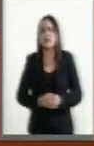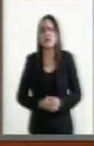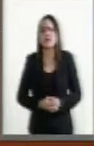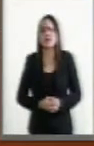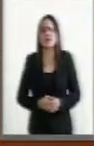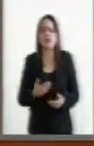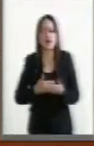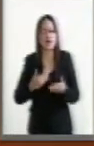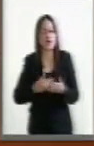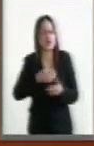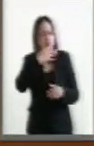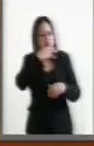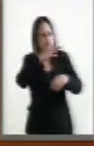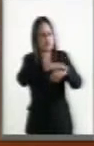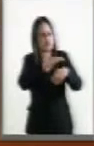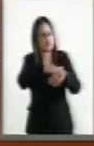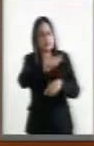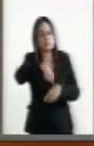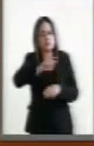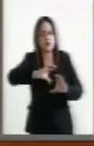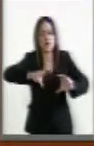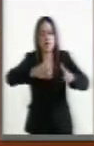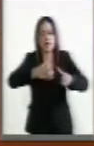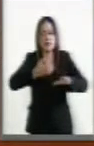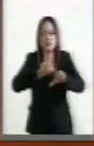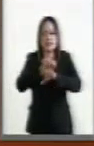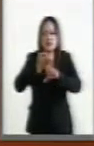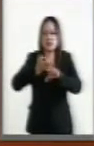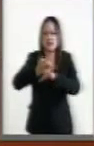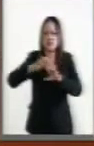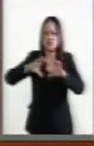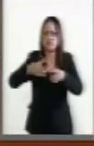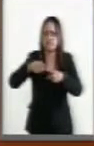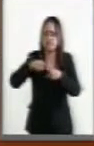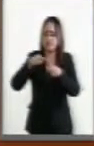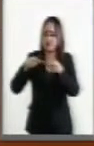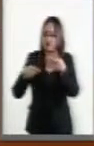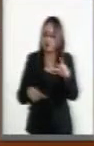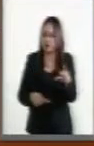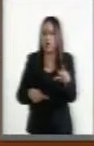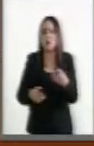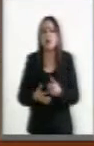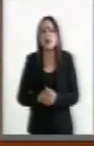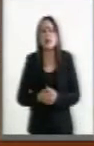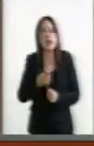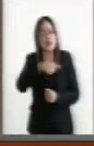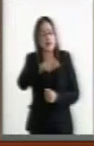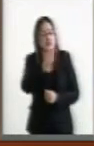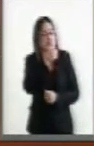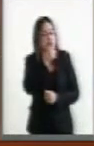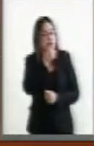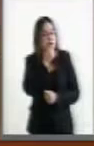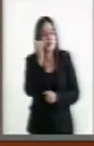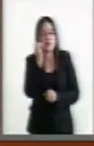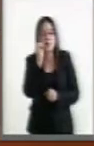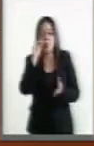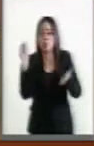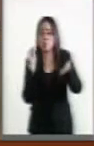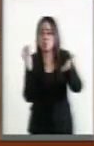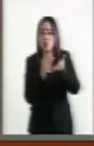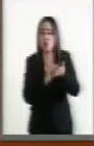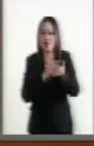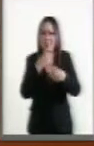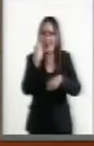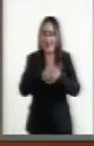hoy exhortamos a los congresos de las entidades federativas que aún no han tipificado como delito grave